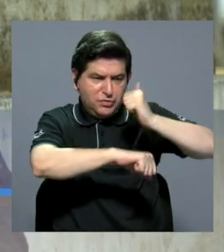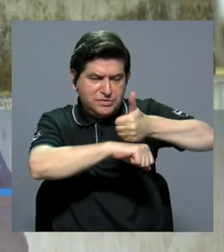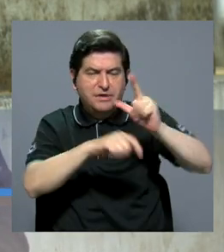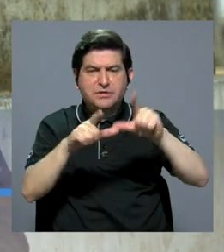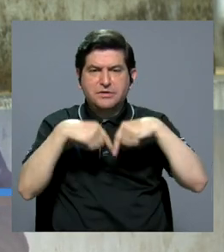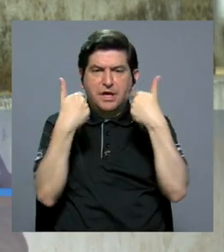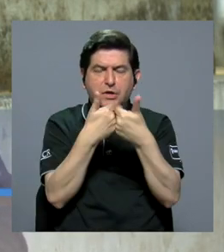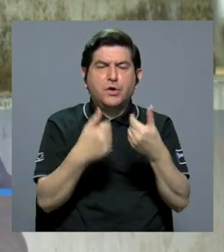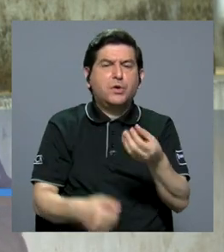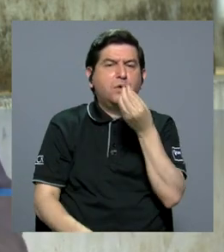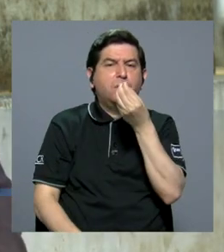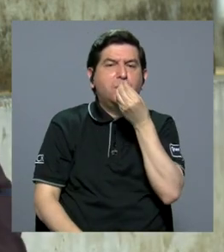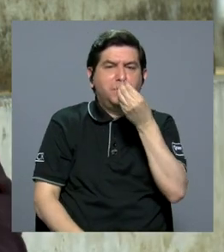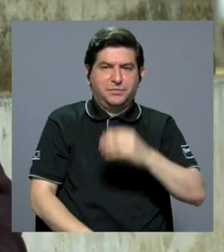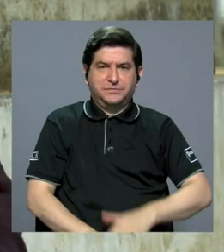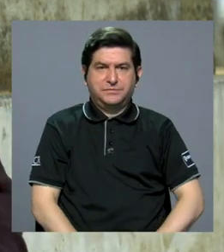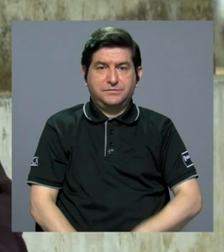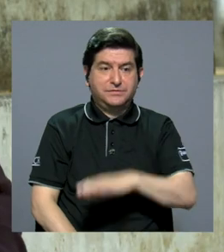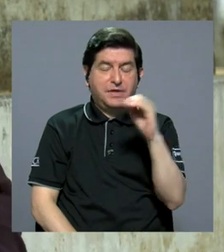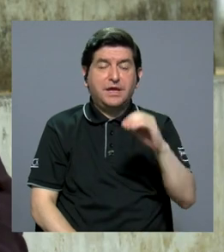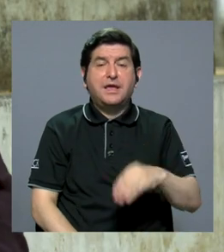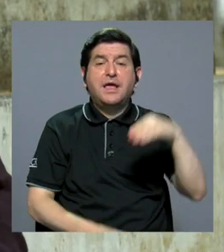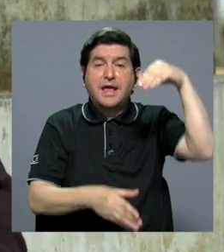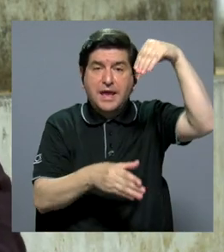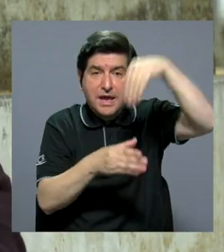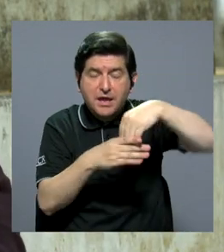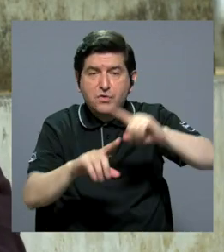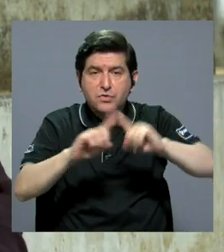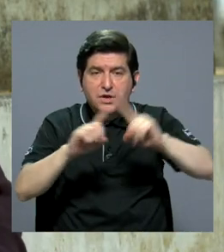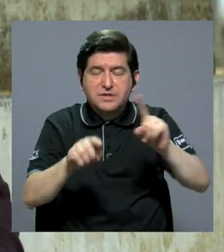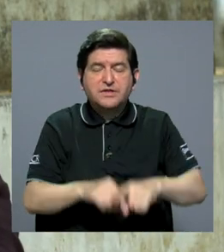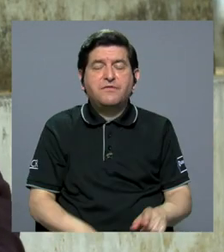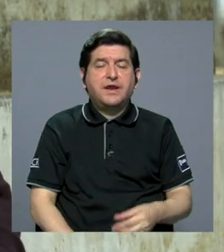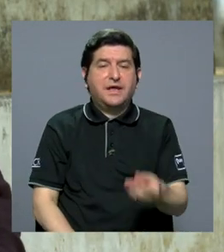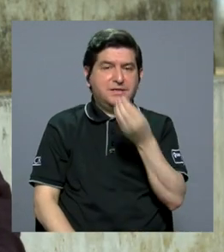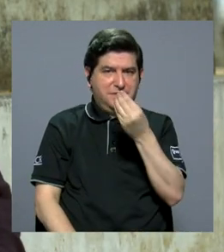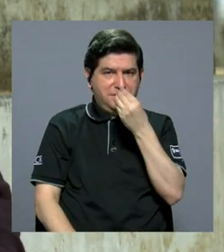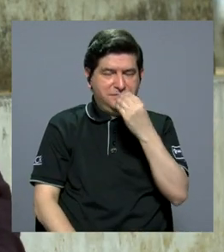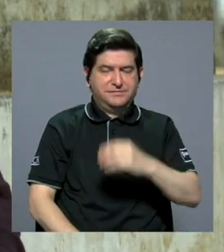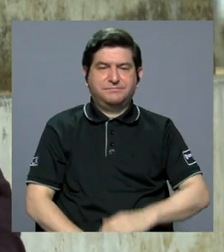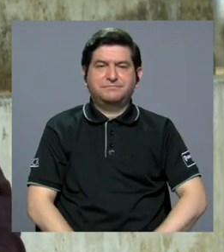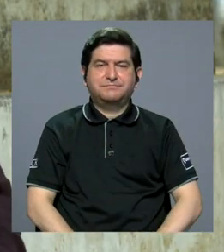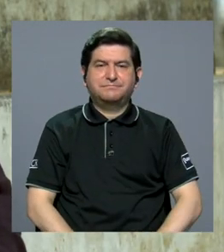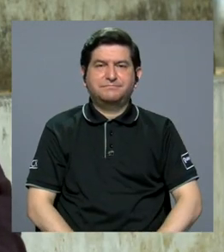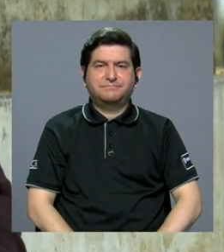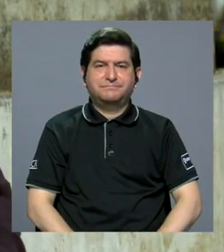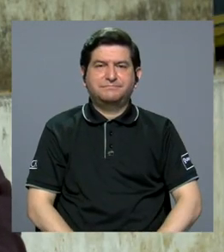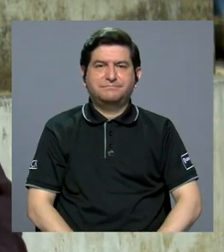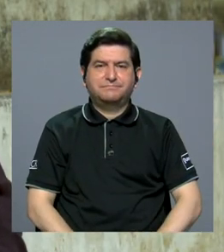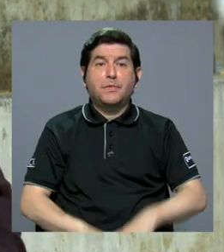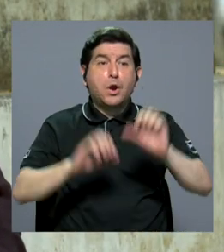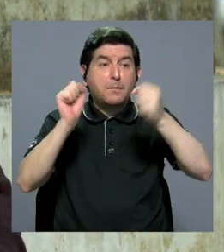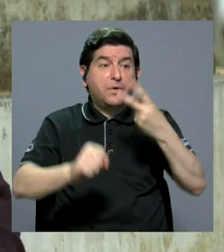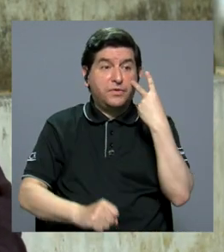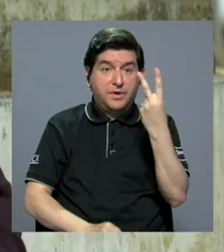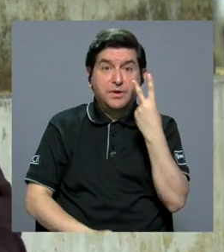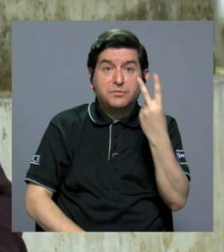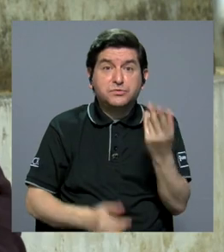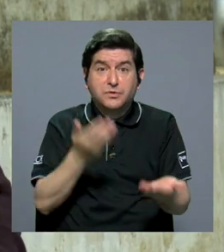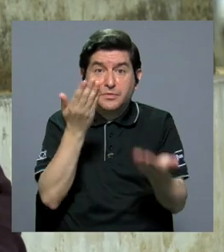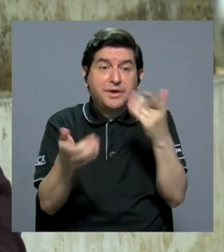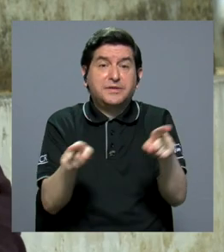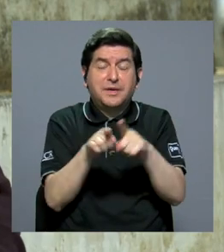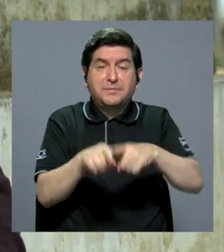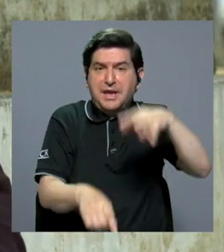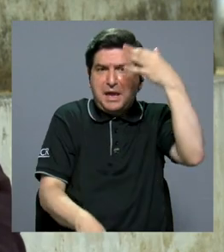definir ciertos grupos de alimentos y de la inclusión de ciertos grupos de alimentos. Inclusive podemos ver